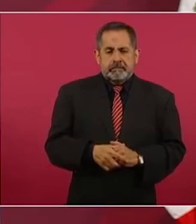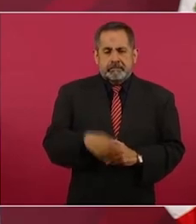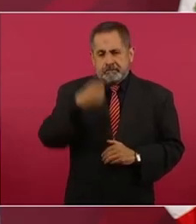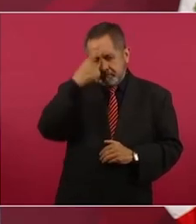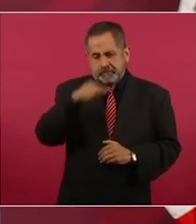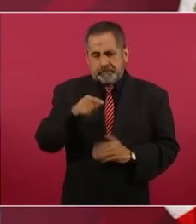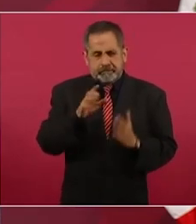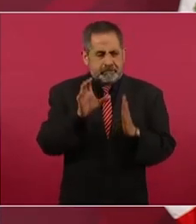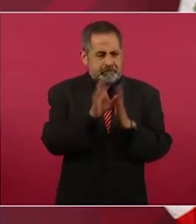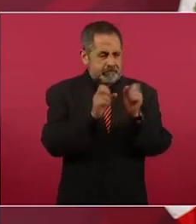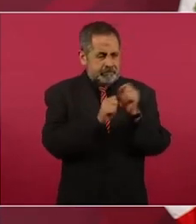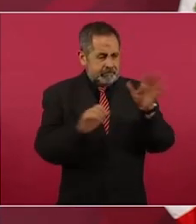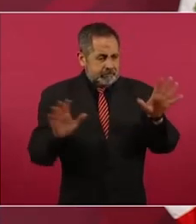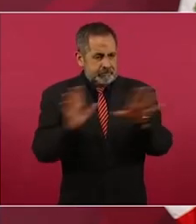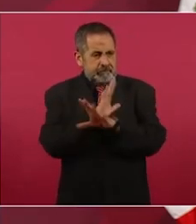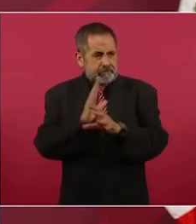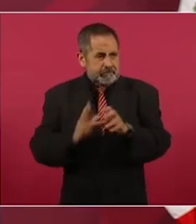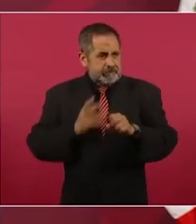reforma constitucional.